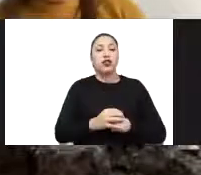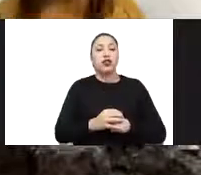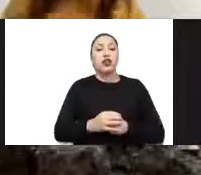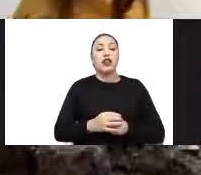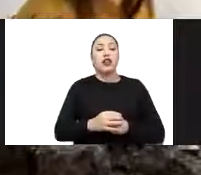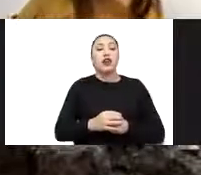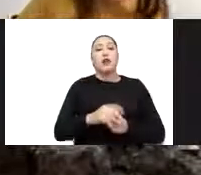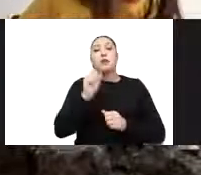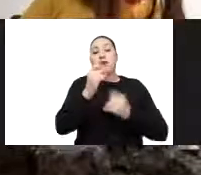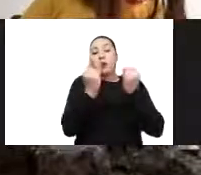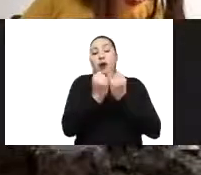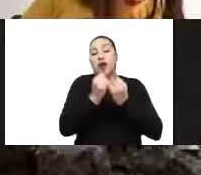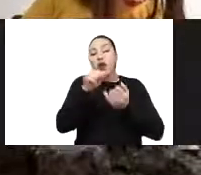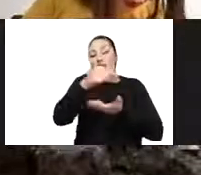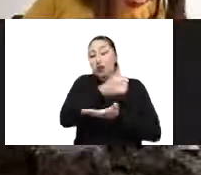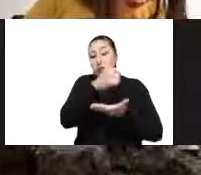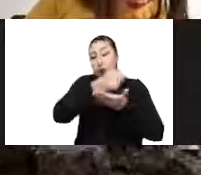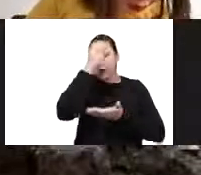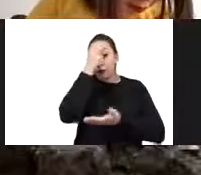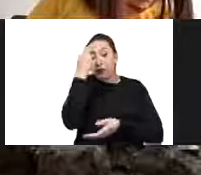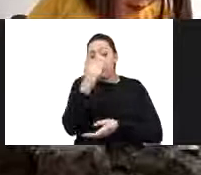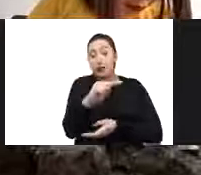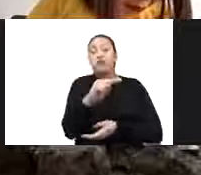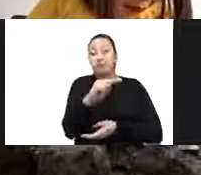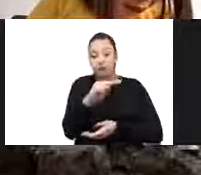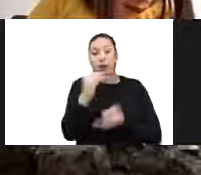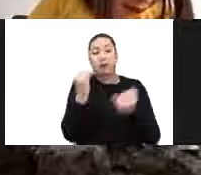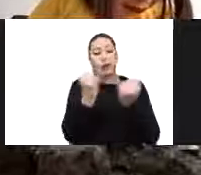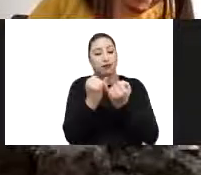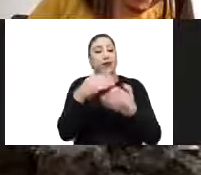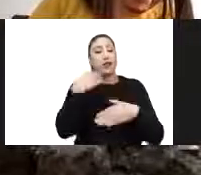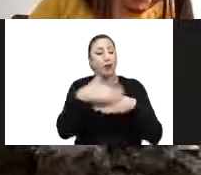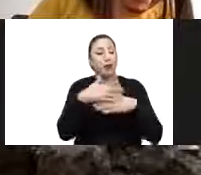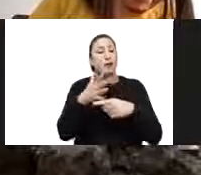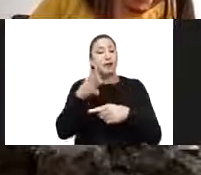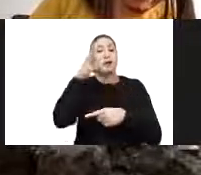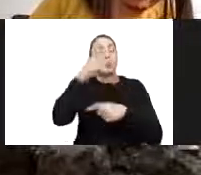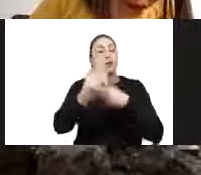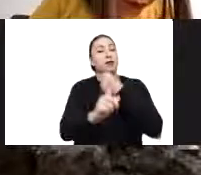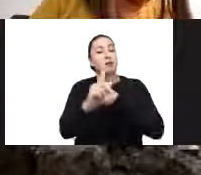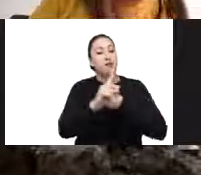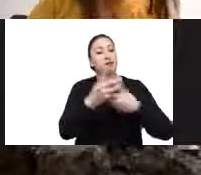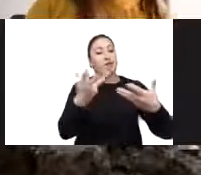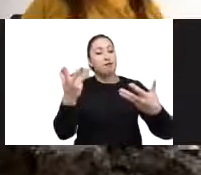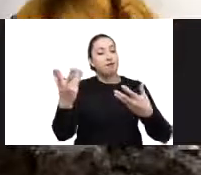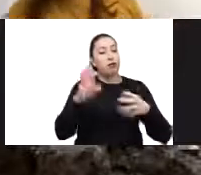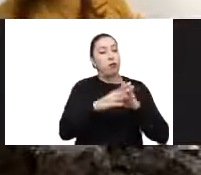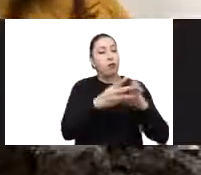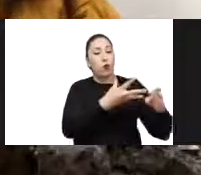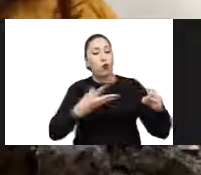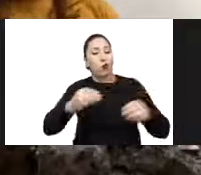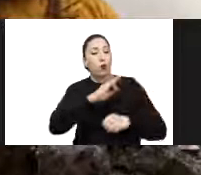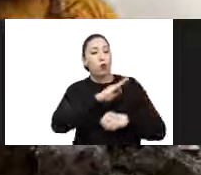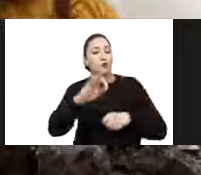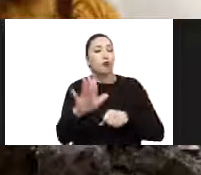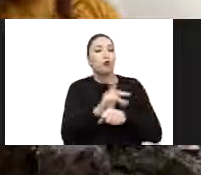la Ciudad de México, podrían verse particularmente afectadas por los problemas ambientales, ¿no? Y la alta exposición al